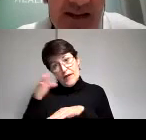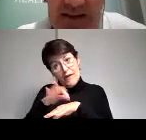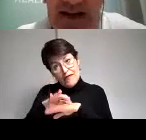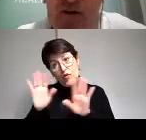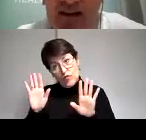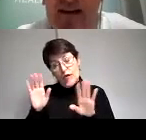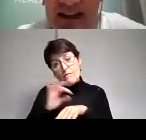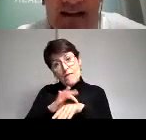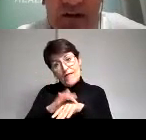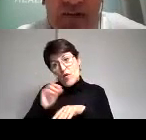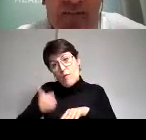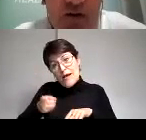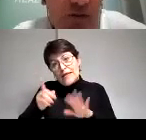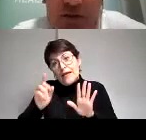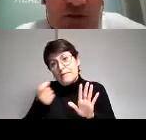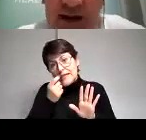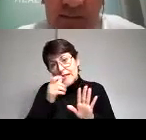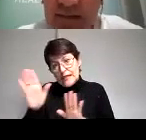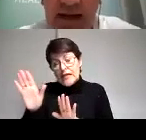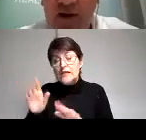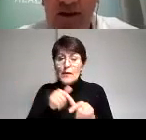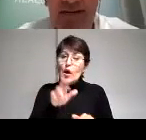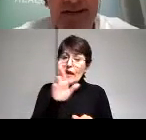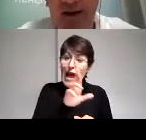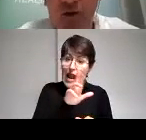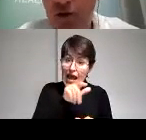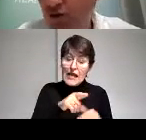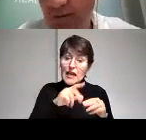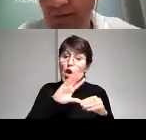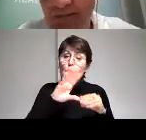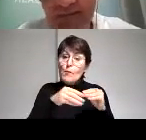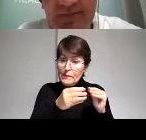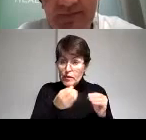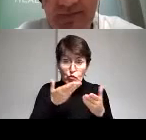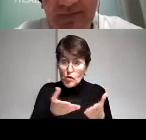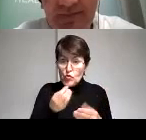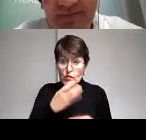decidir si necesita algo más de medicación. Pero estos productos serían completamente seguros.